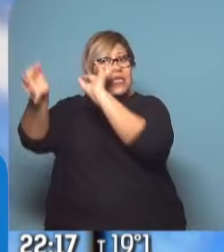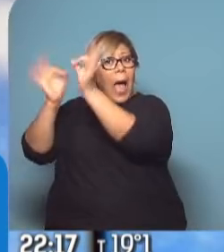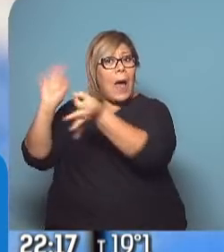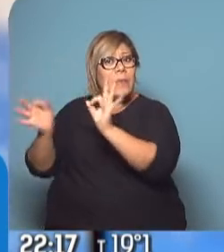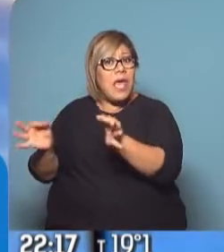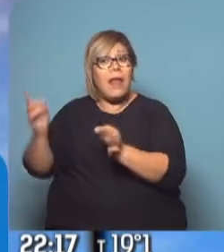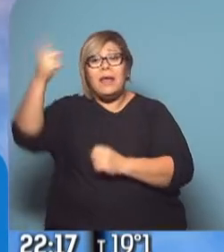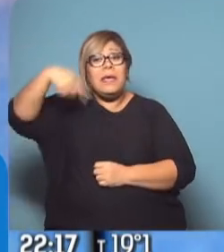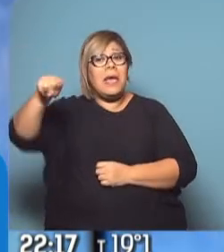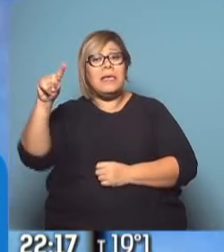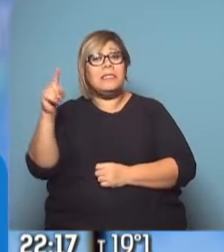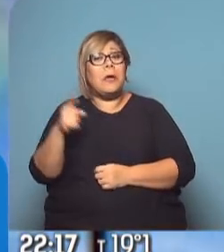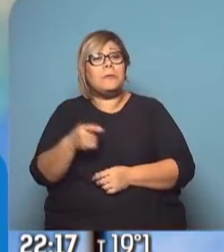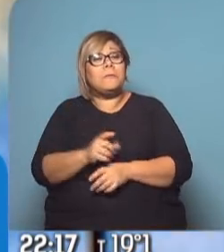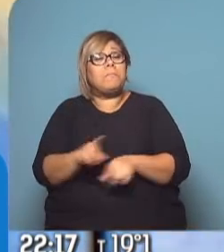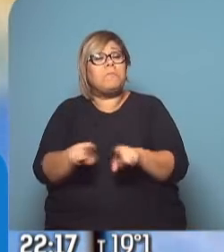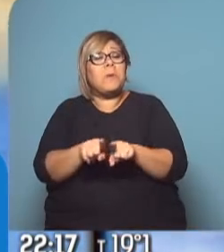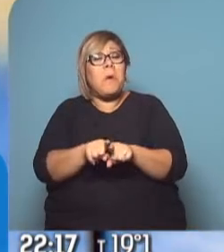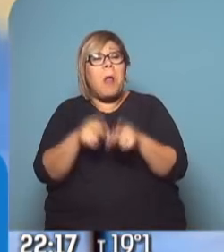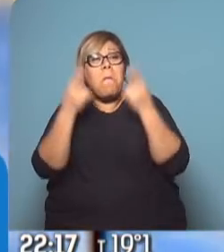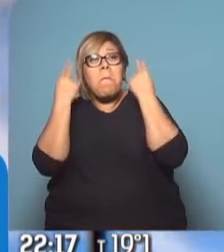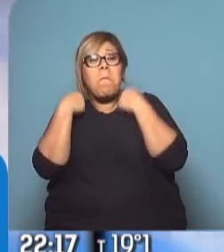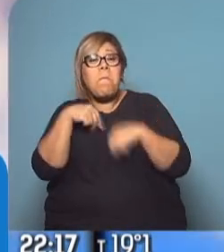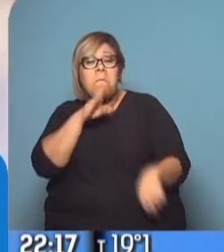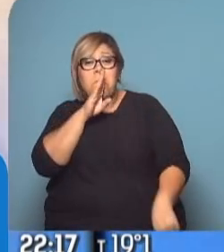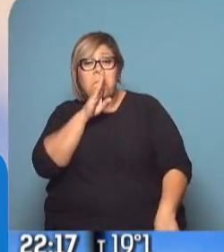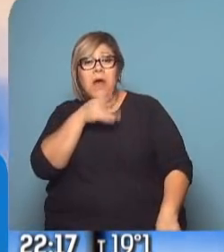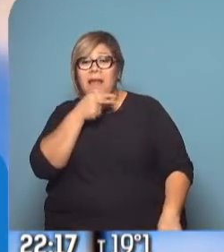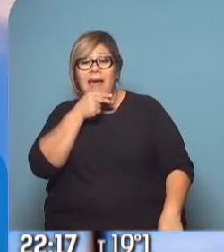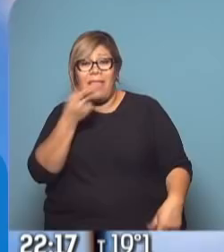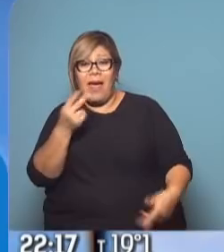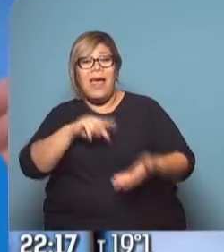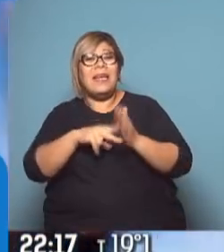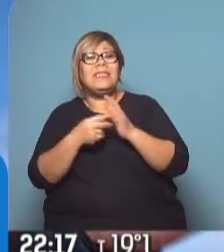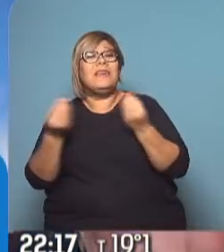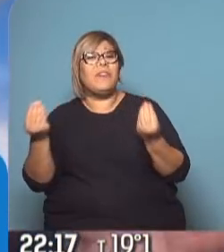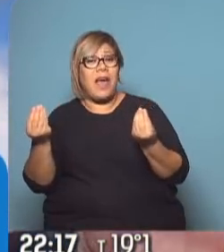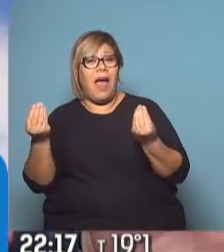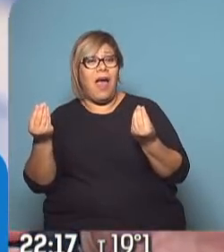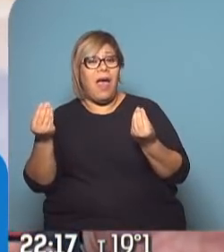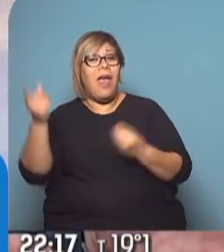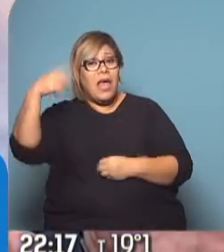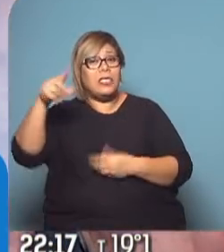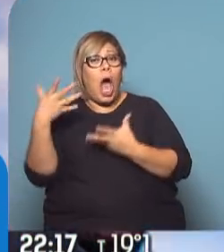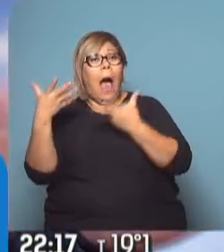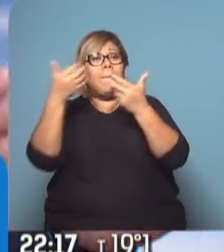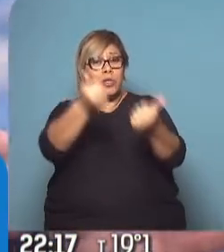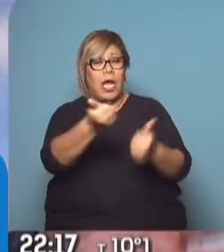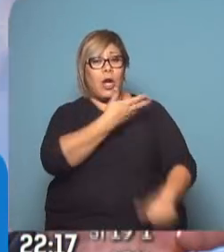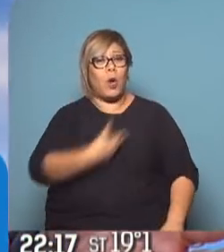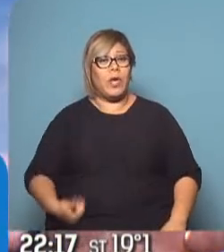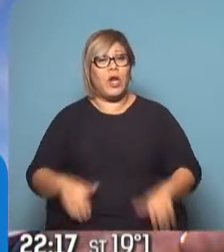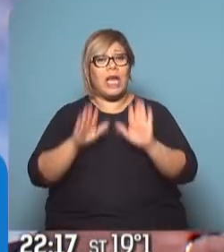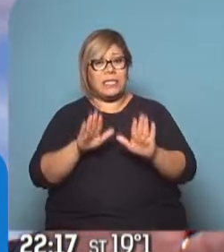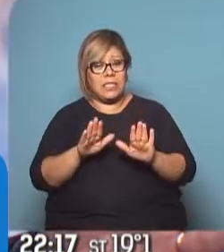hicieron absolutamente nada. Y acompañaron, insisto con ese tema, acompañaron al pueblo venezolano al cadalso. Esto que está pasando ahora, los organismos de